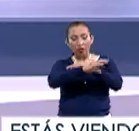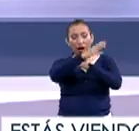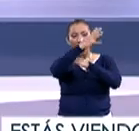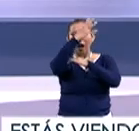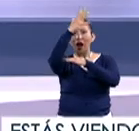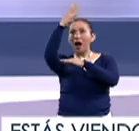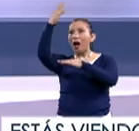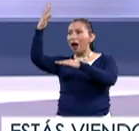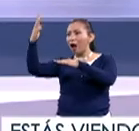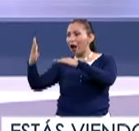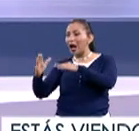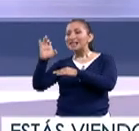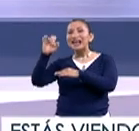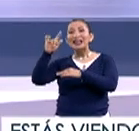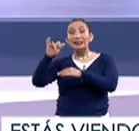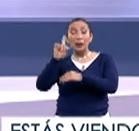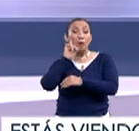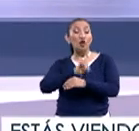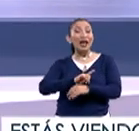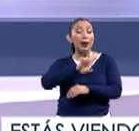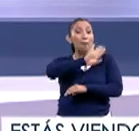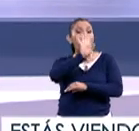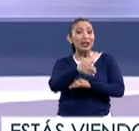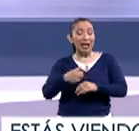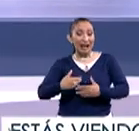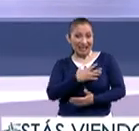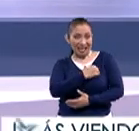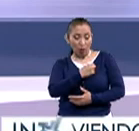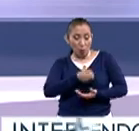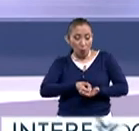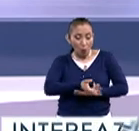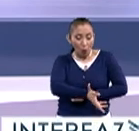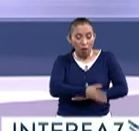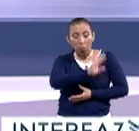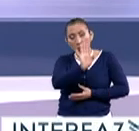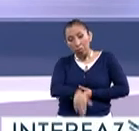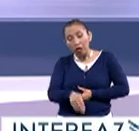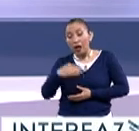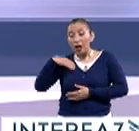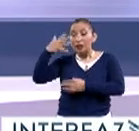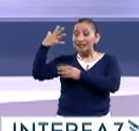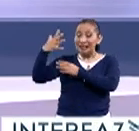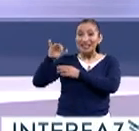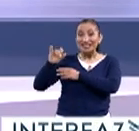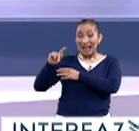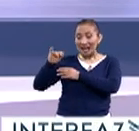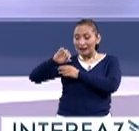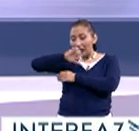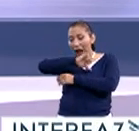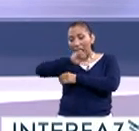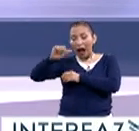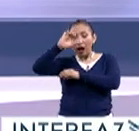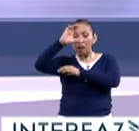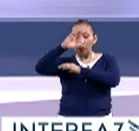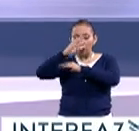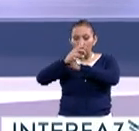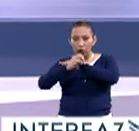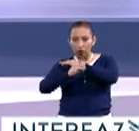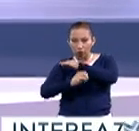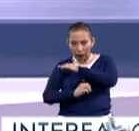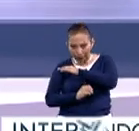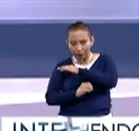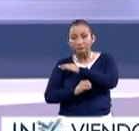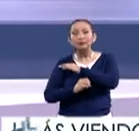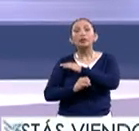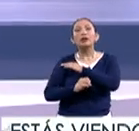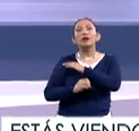el cenit, y las mujeres que morían en el parto acompañaban al sol del cenit hasta que se ocultaba.